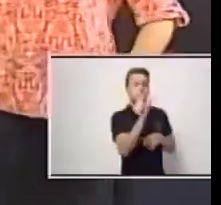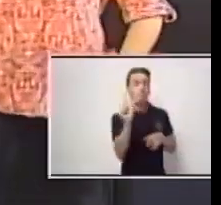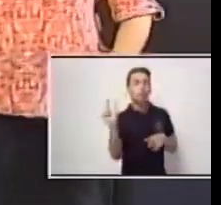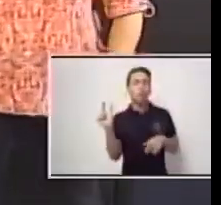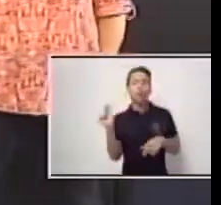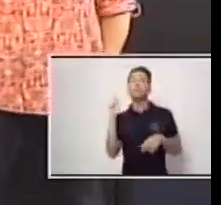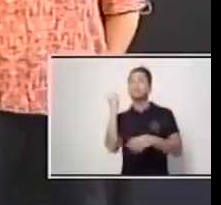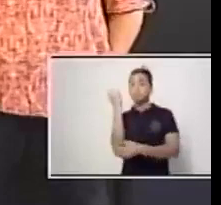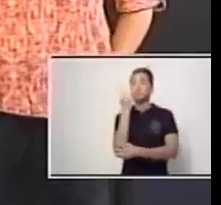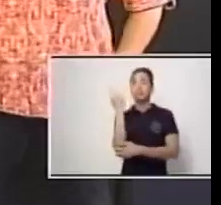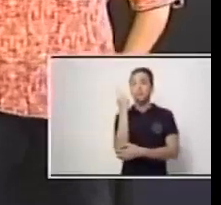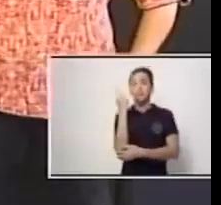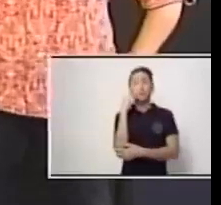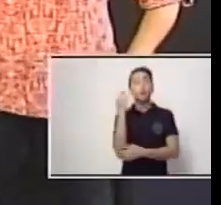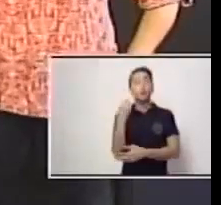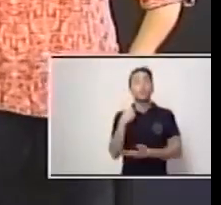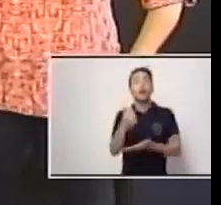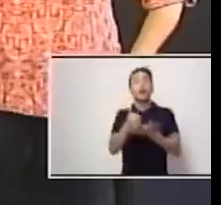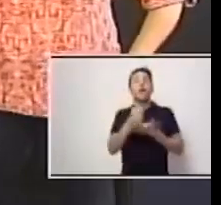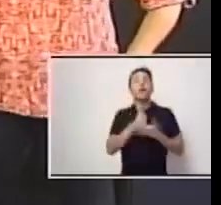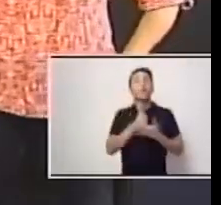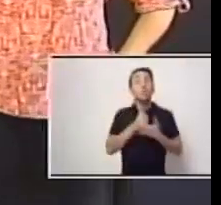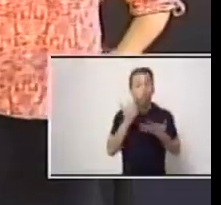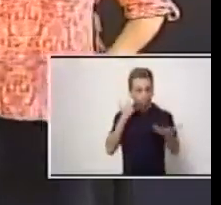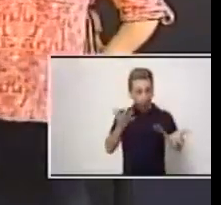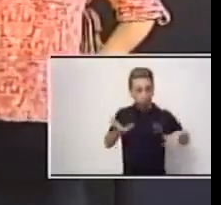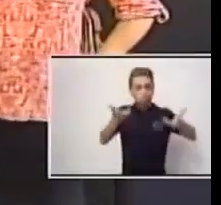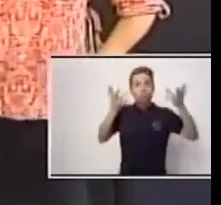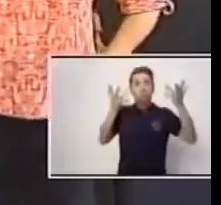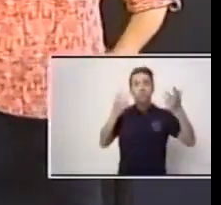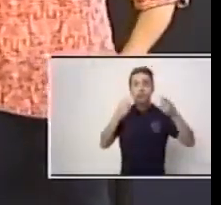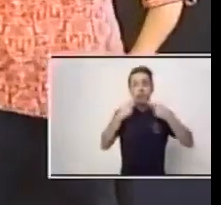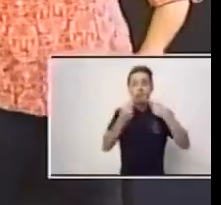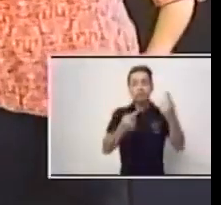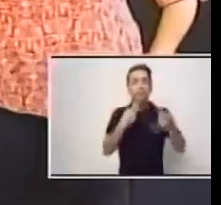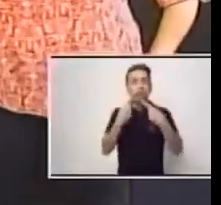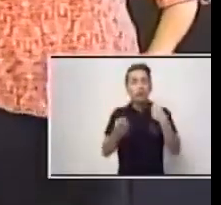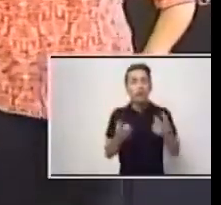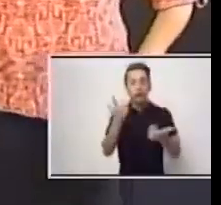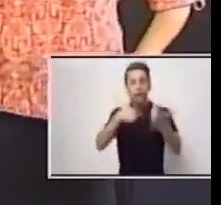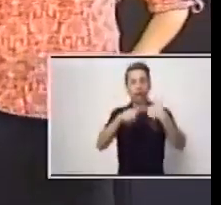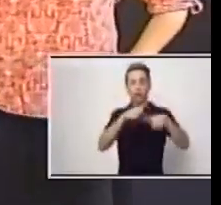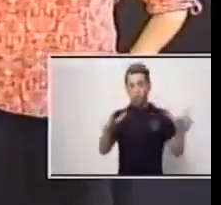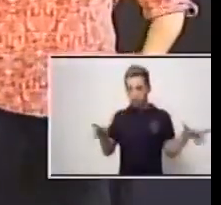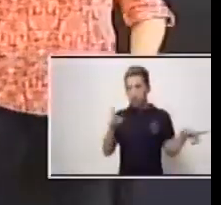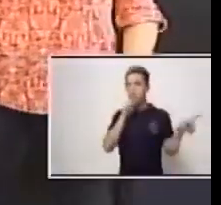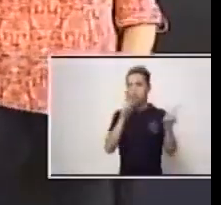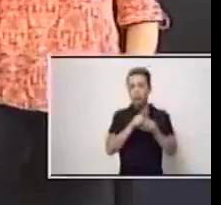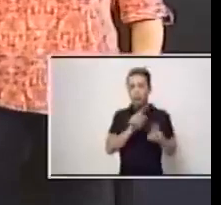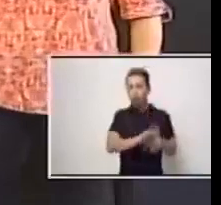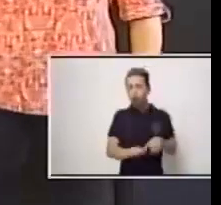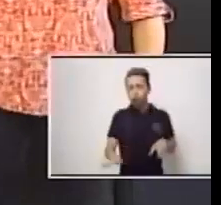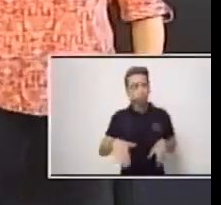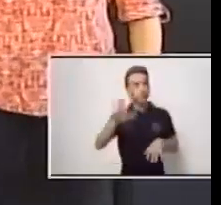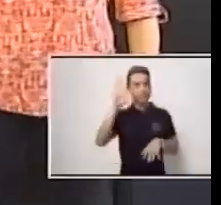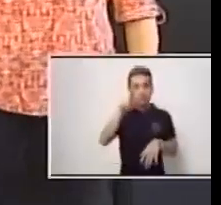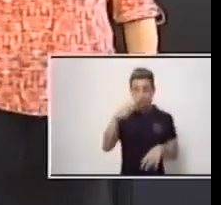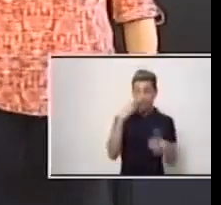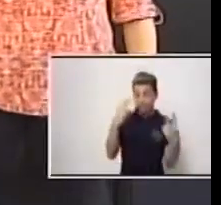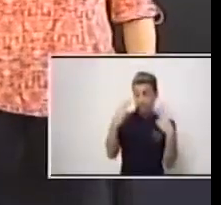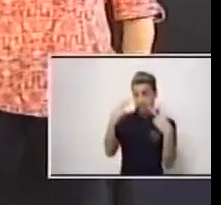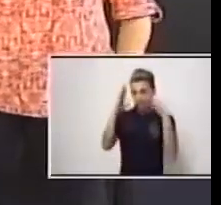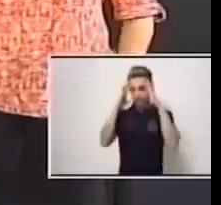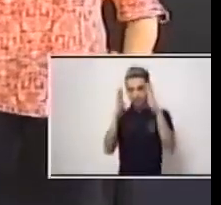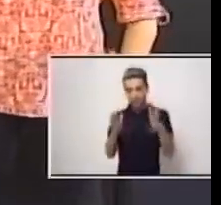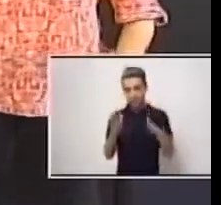muy importantes porque nos van a ayudar a desarrollar nuestra dicción y nuestro lenguaje. Sobre todo los más chiquititos que están viendo esto, pongan